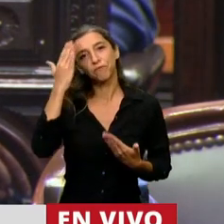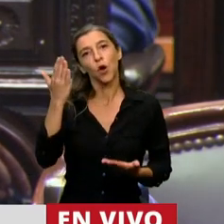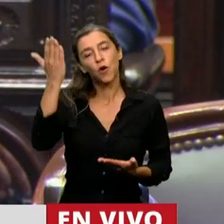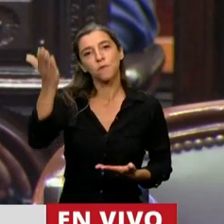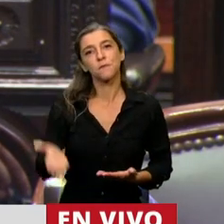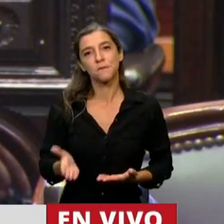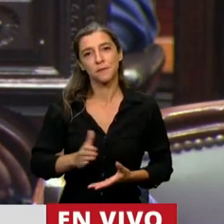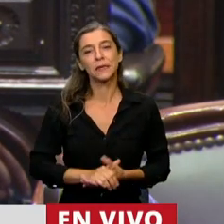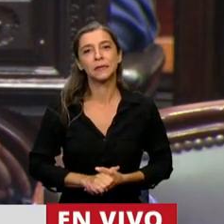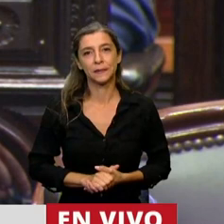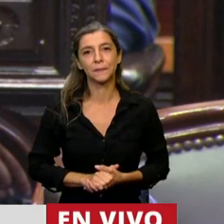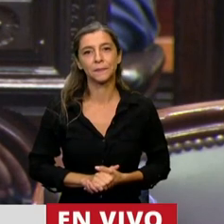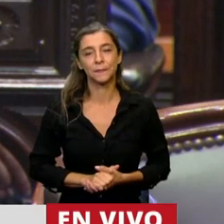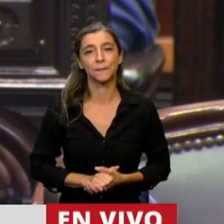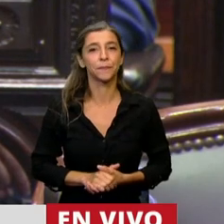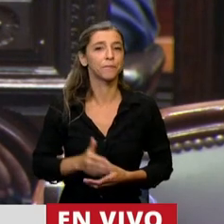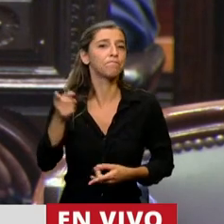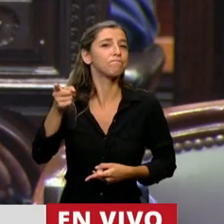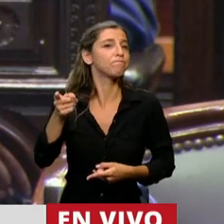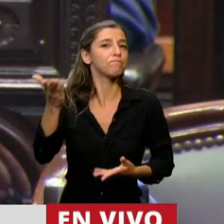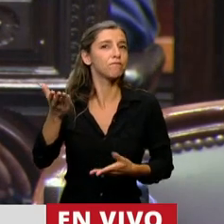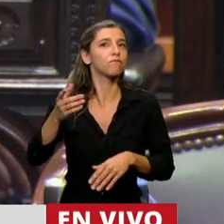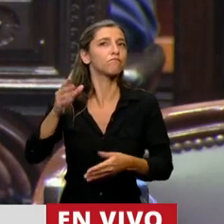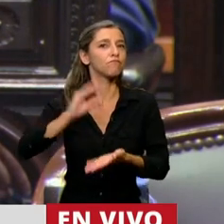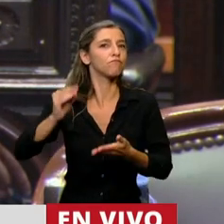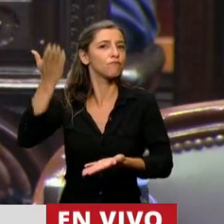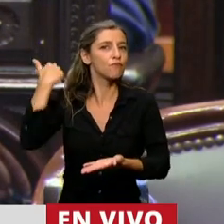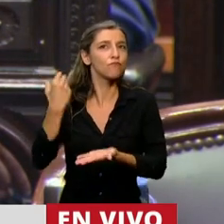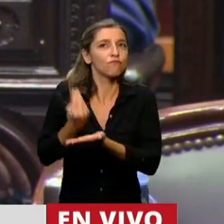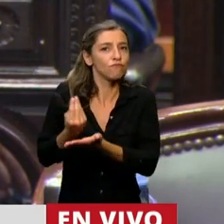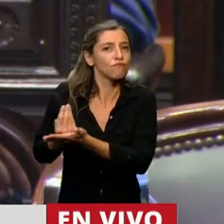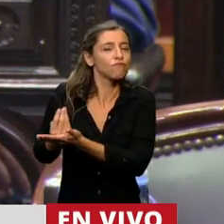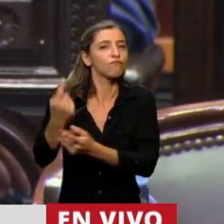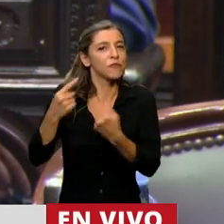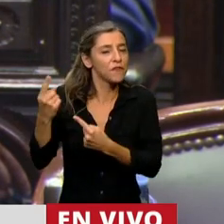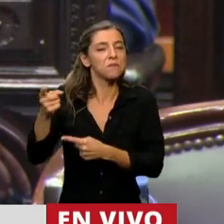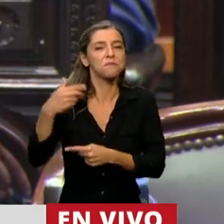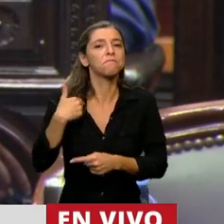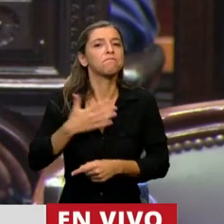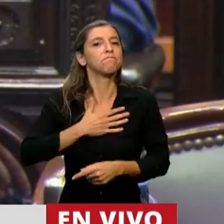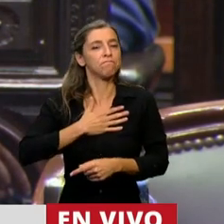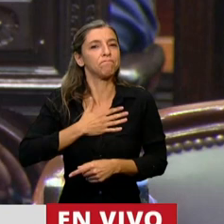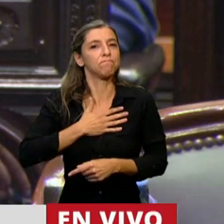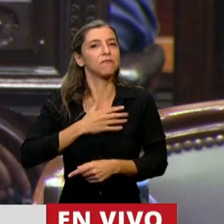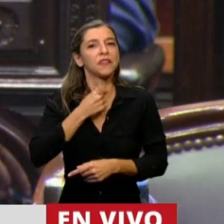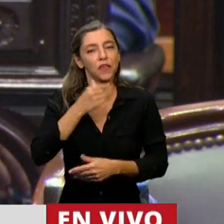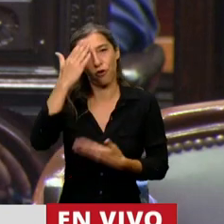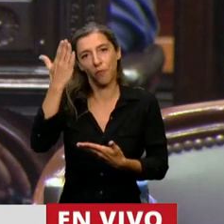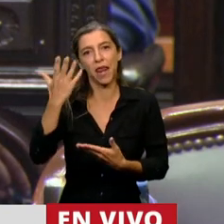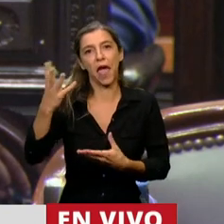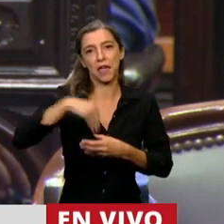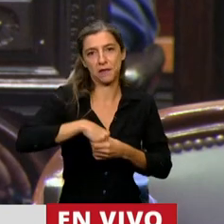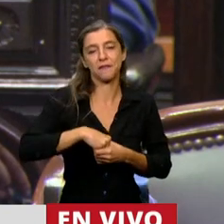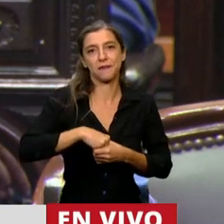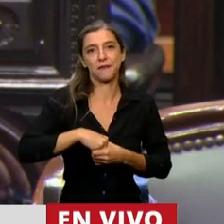listado de históricos legisladores de distintas bancadas. y de nuestras